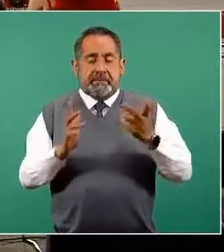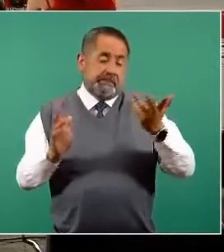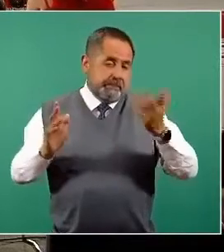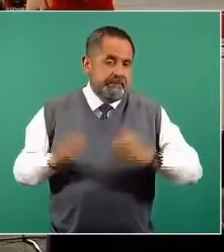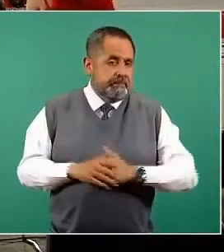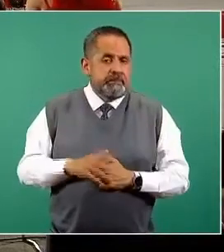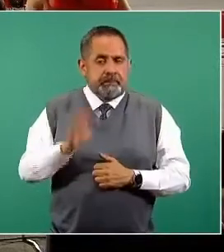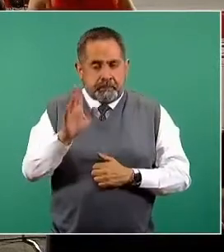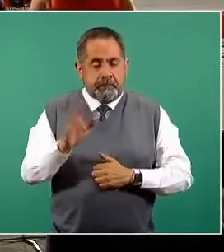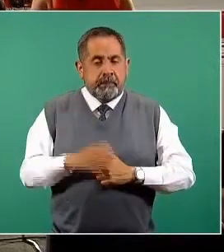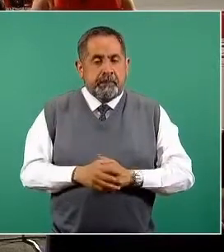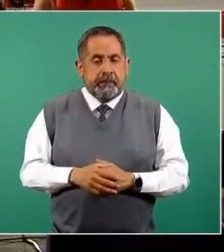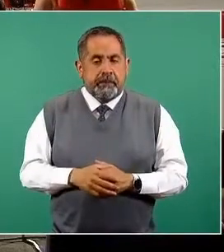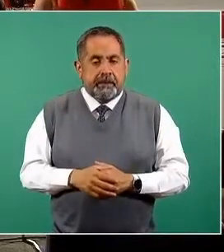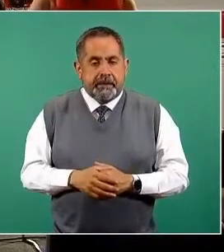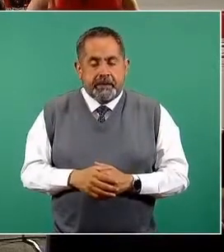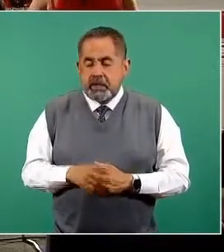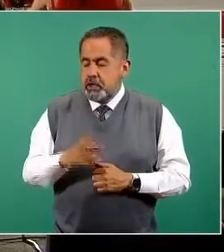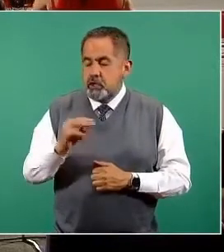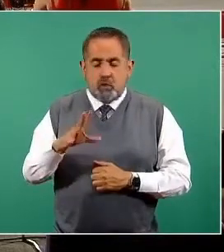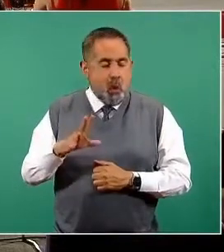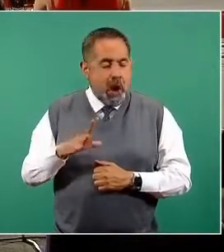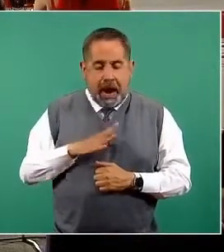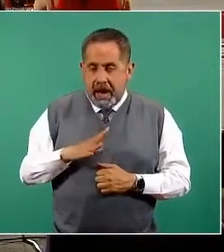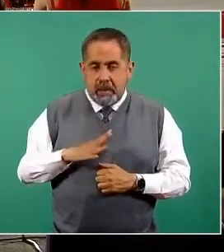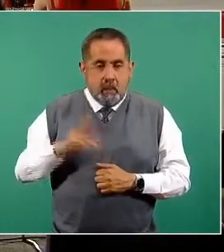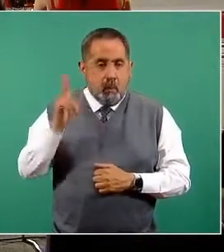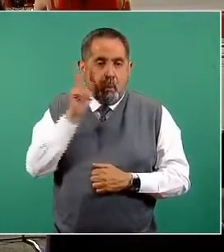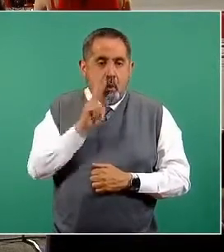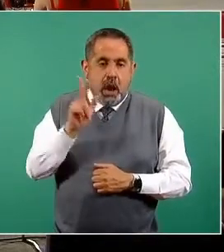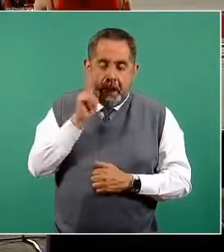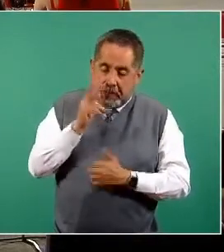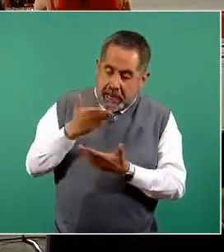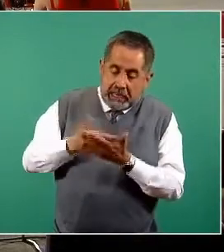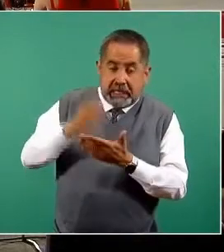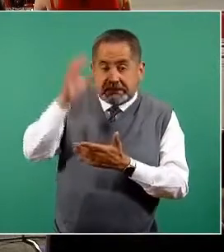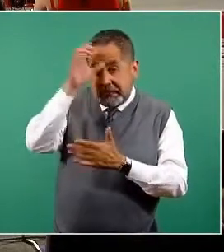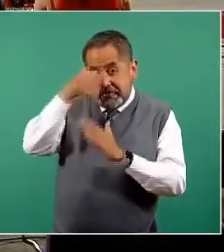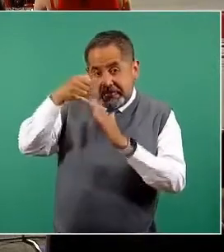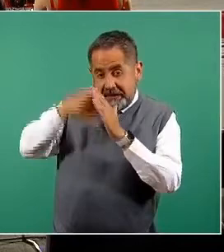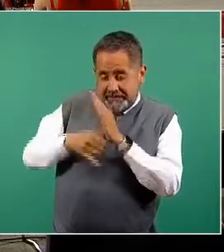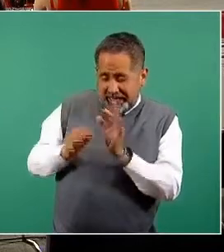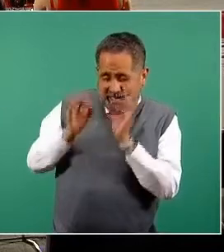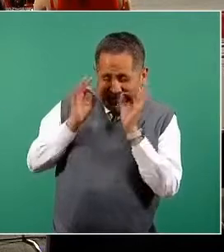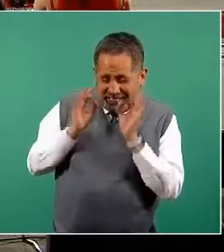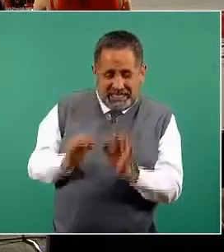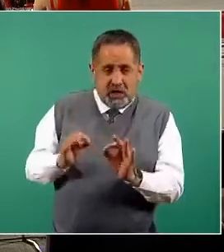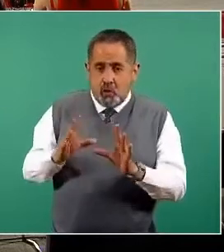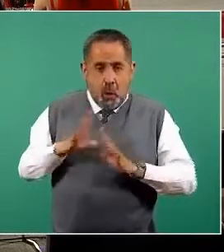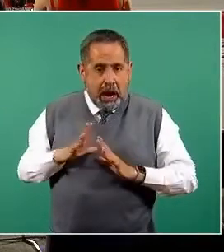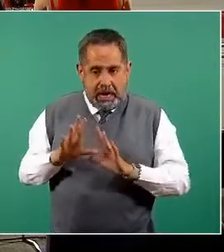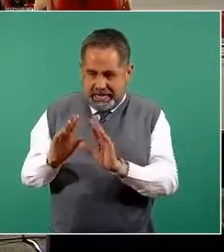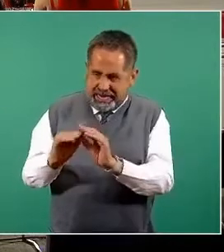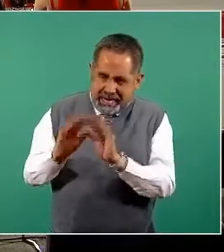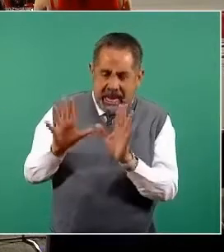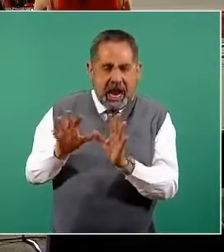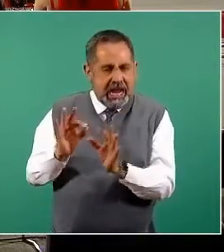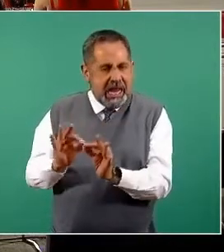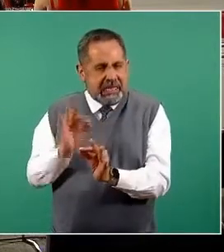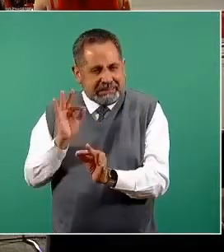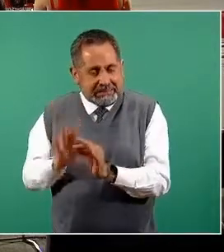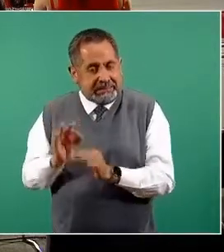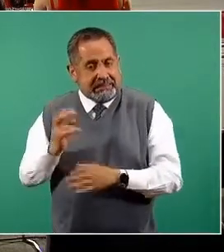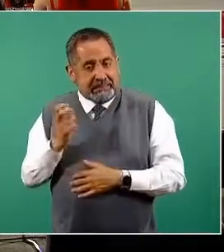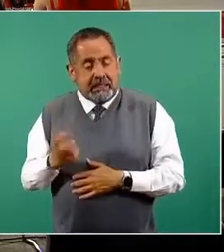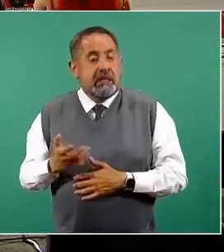es que no existe ninguna evidencia científica clara de